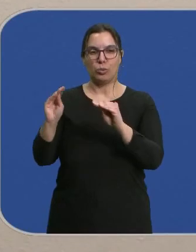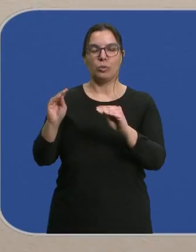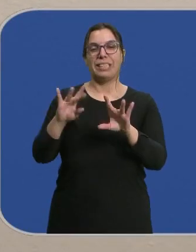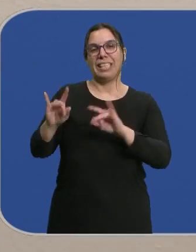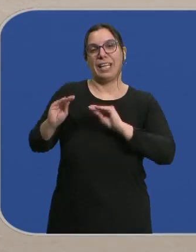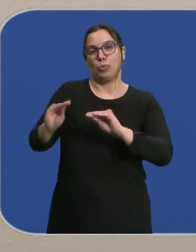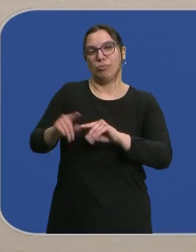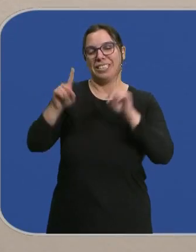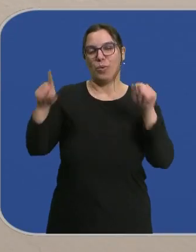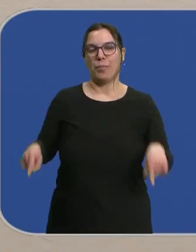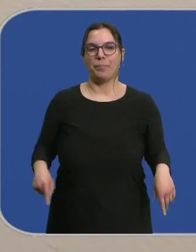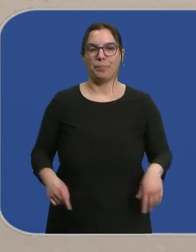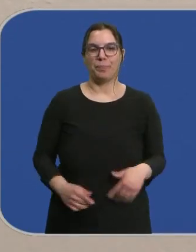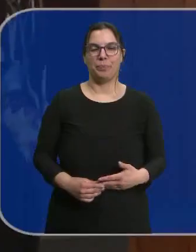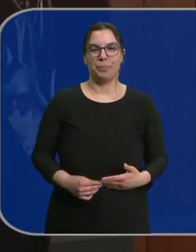tierra querida, Segovia.